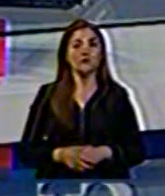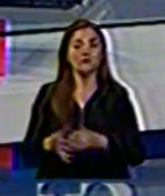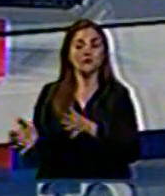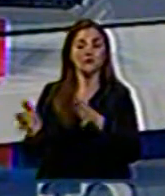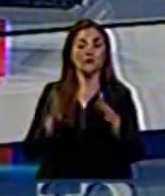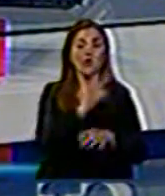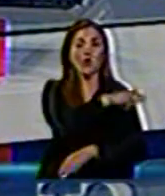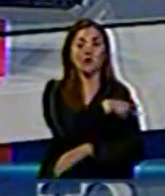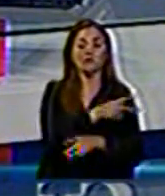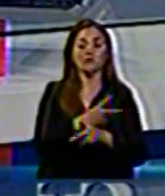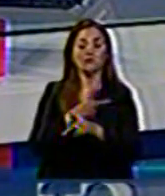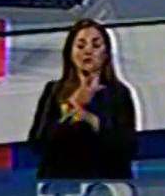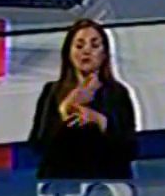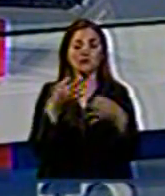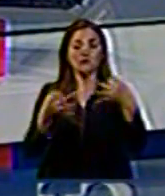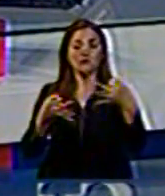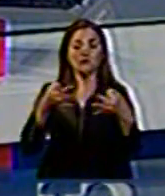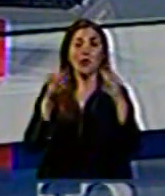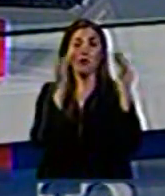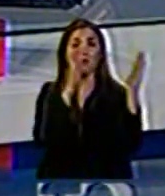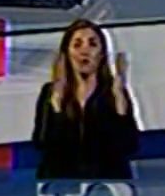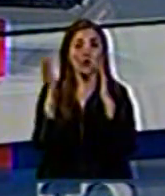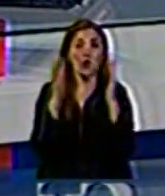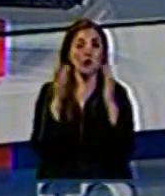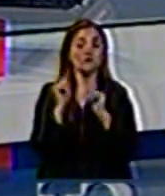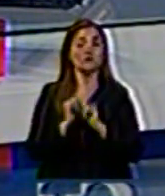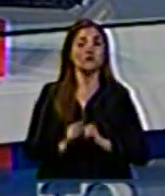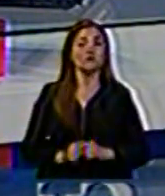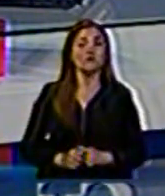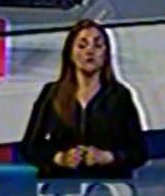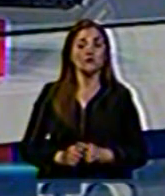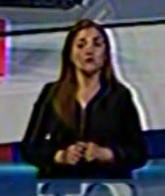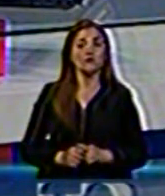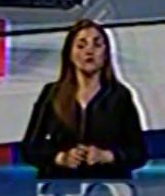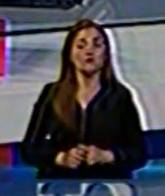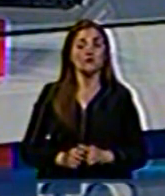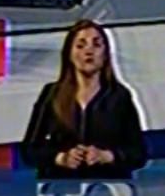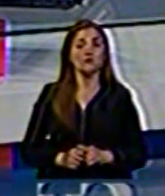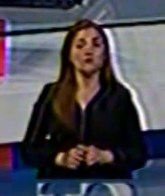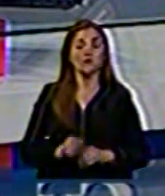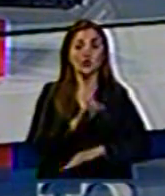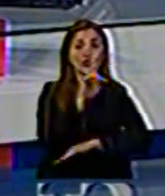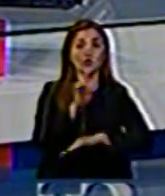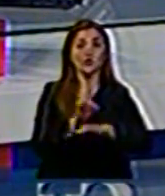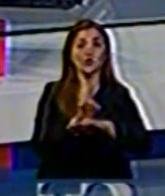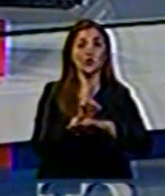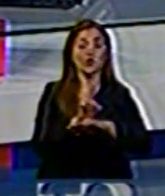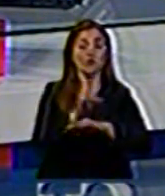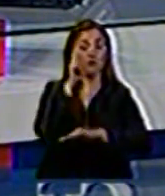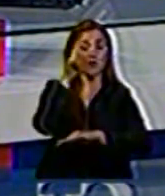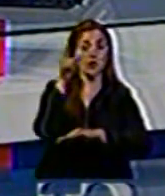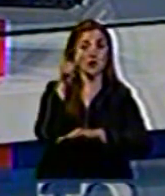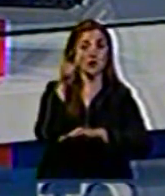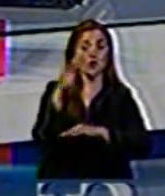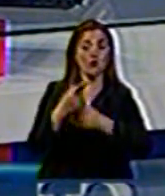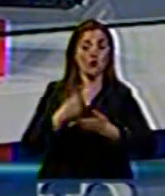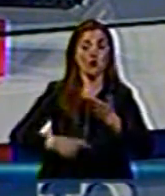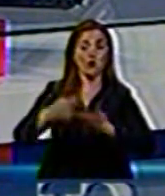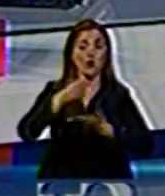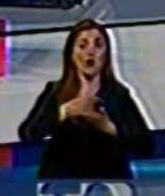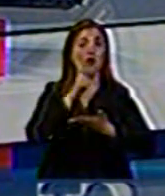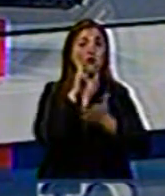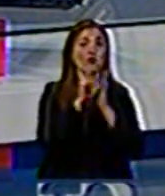Una vocal del Consejo de la Judicatura Transitorio y el director general del organismo pusieron en manos de la Fiscalía del Guayas una